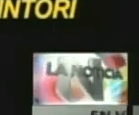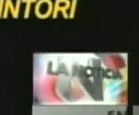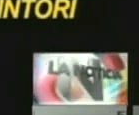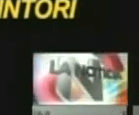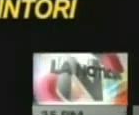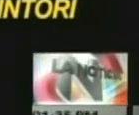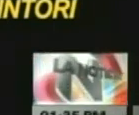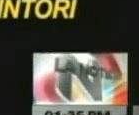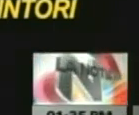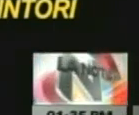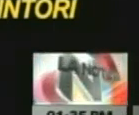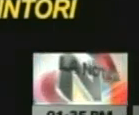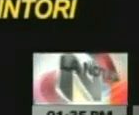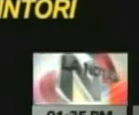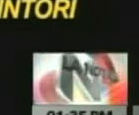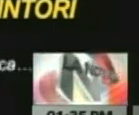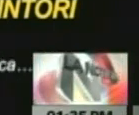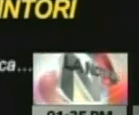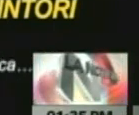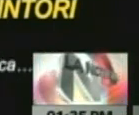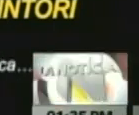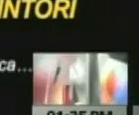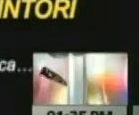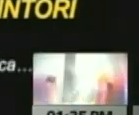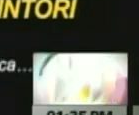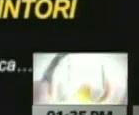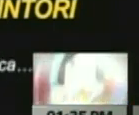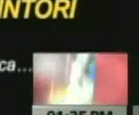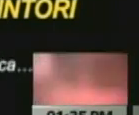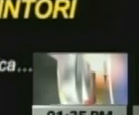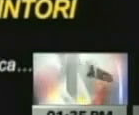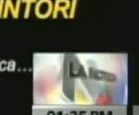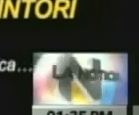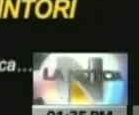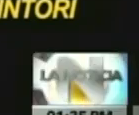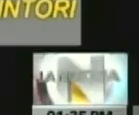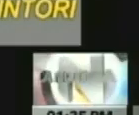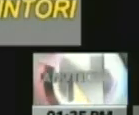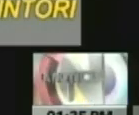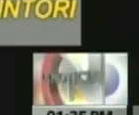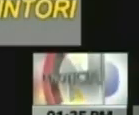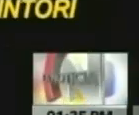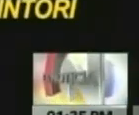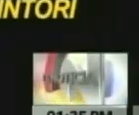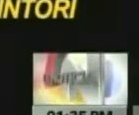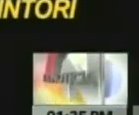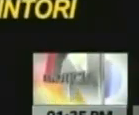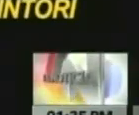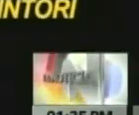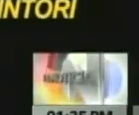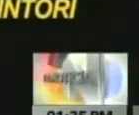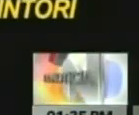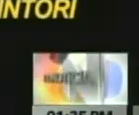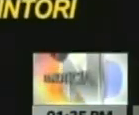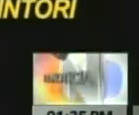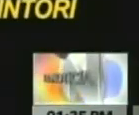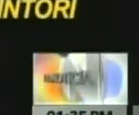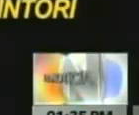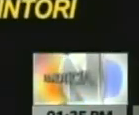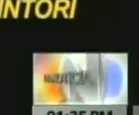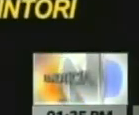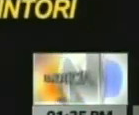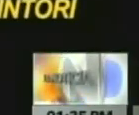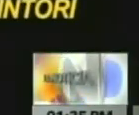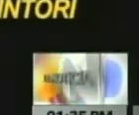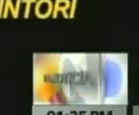es sencillo. O sea, que el jefe analice, porque usted puede tomar la posición política, si la foto, si la foto de